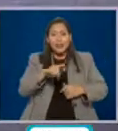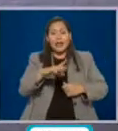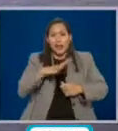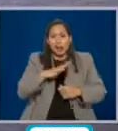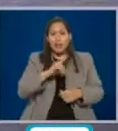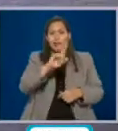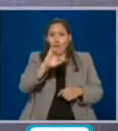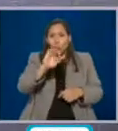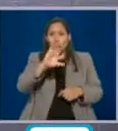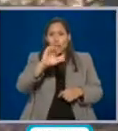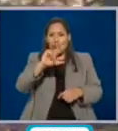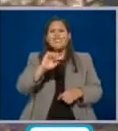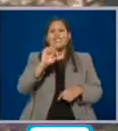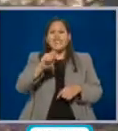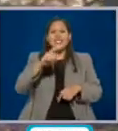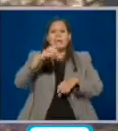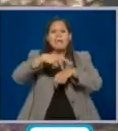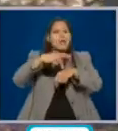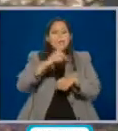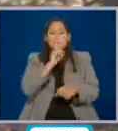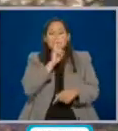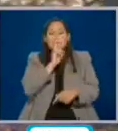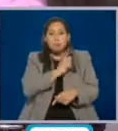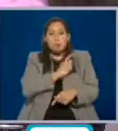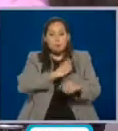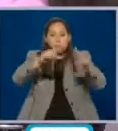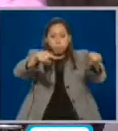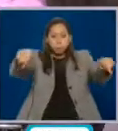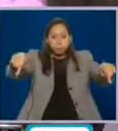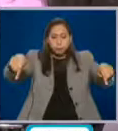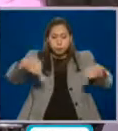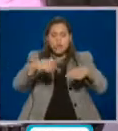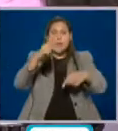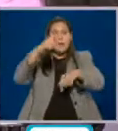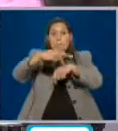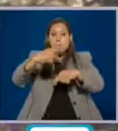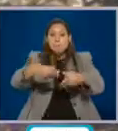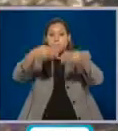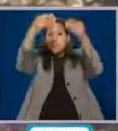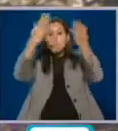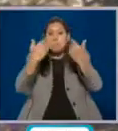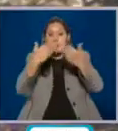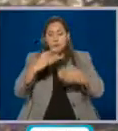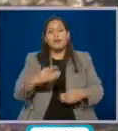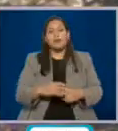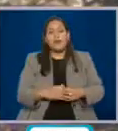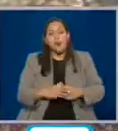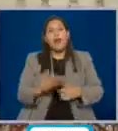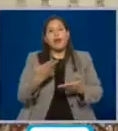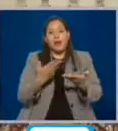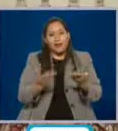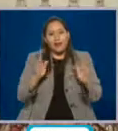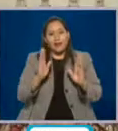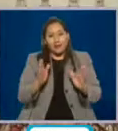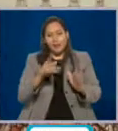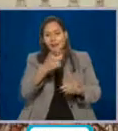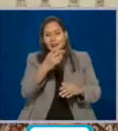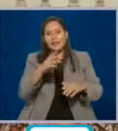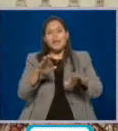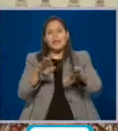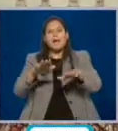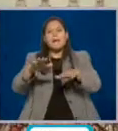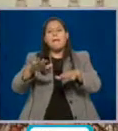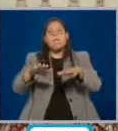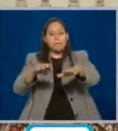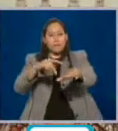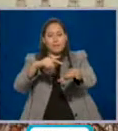Zócalo estaba ahí y entonces, bueno, pues por eso le dijeron el Zócalo. Ahí quedó como huerfanito el basamento. Sí, ahorita de que la ya están columna. levantando Es todo una esto, base. ahí Es aparece. una base, era la base